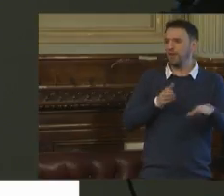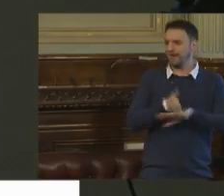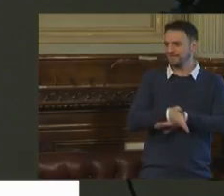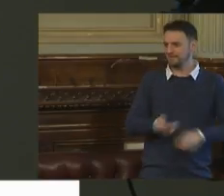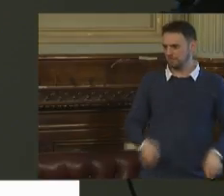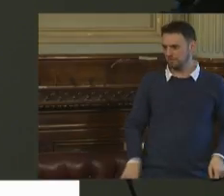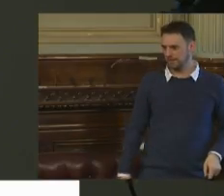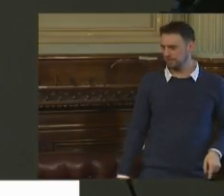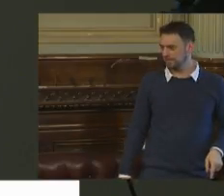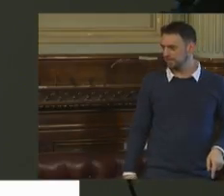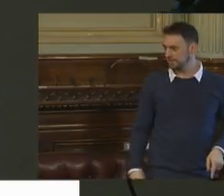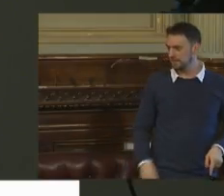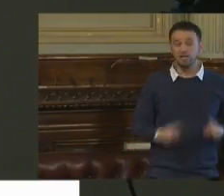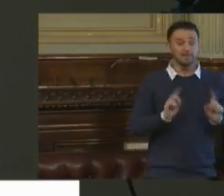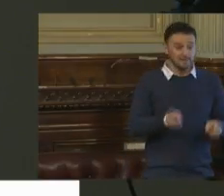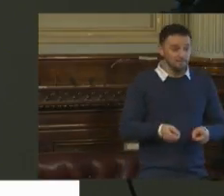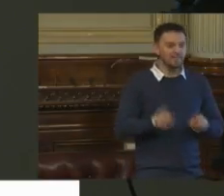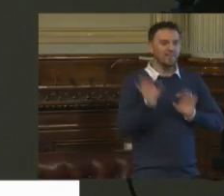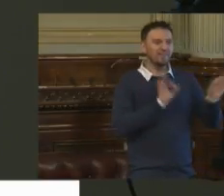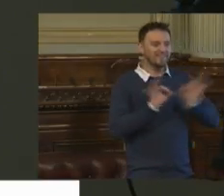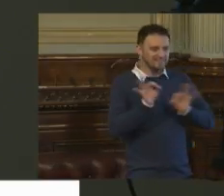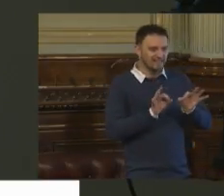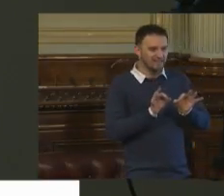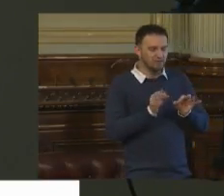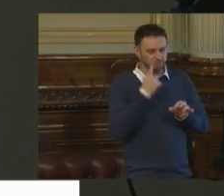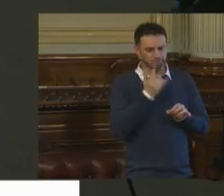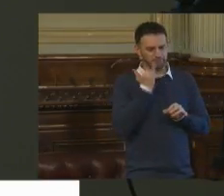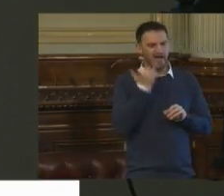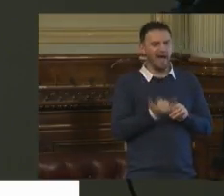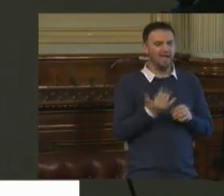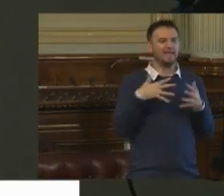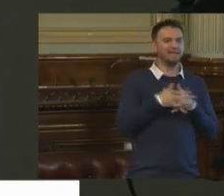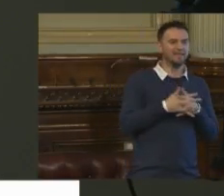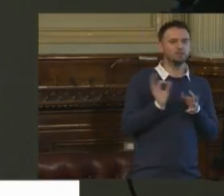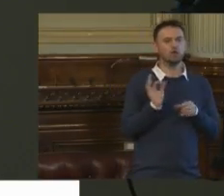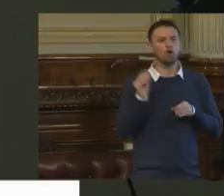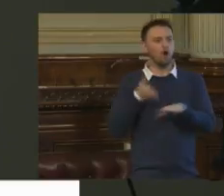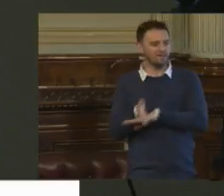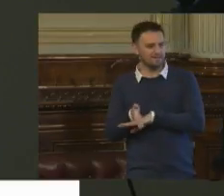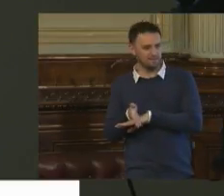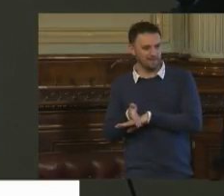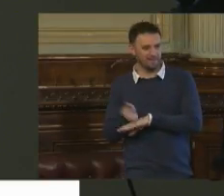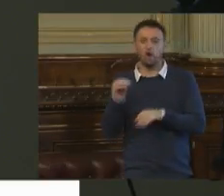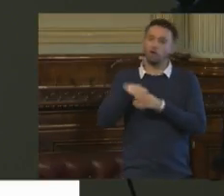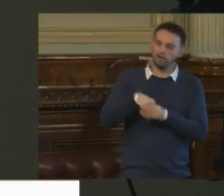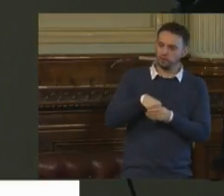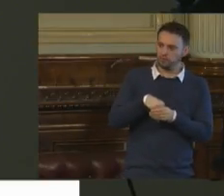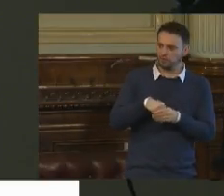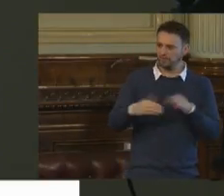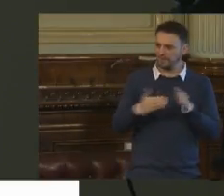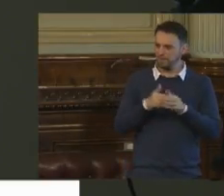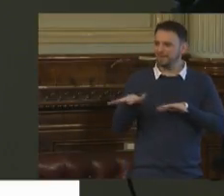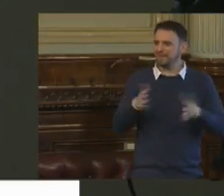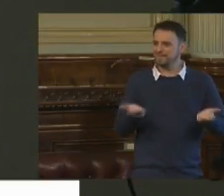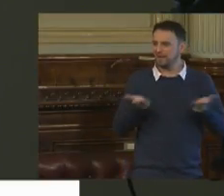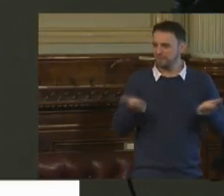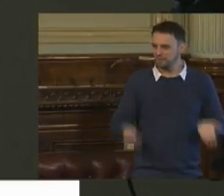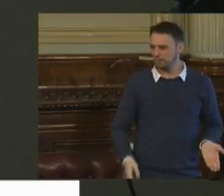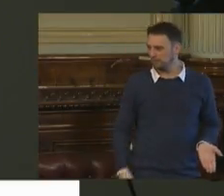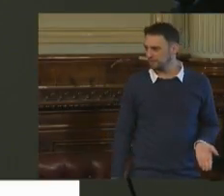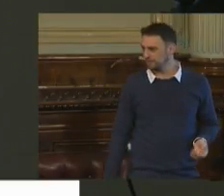por eso la accesibilidad está en el diseño de cualquier producto de cualquier este proceso o cualquier